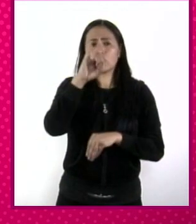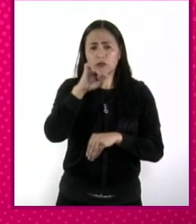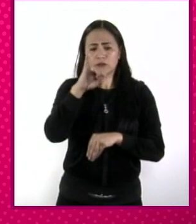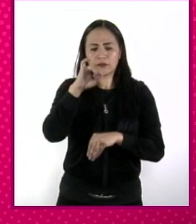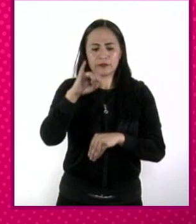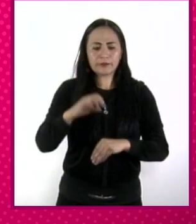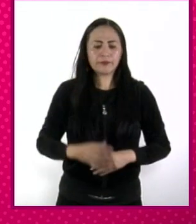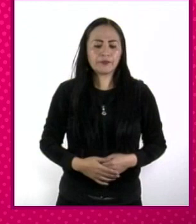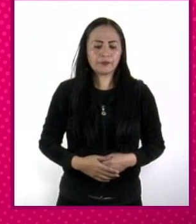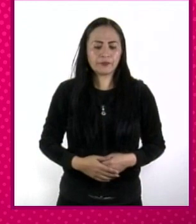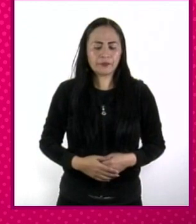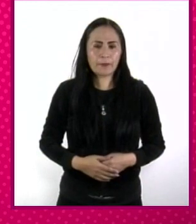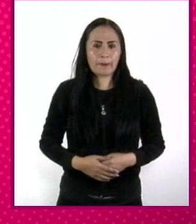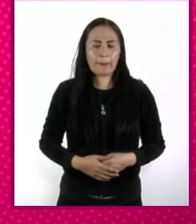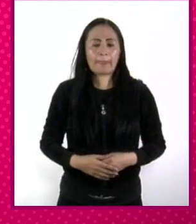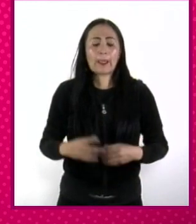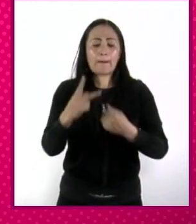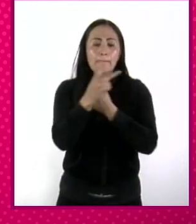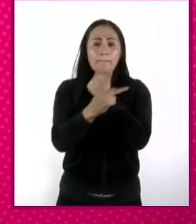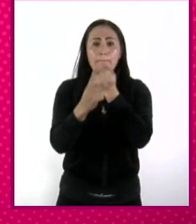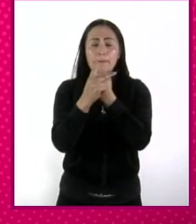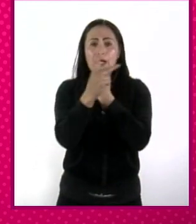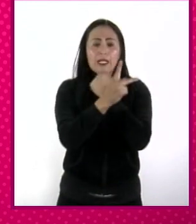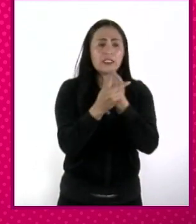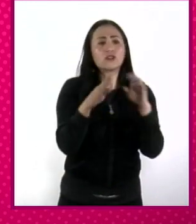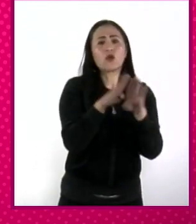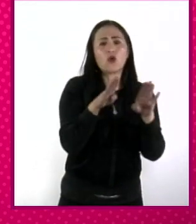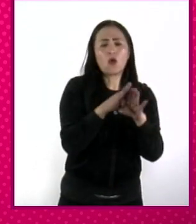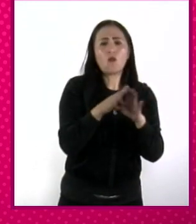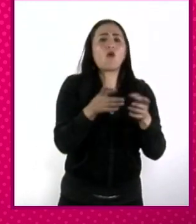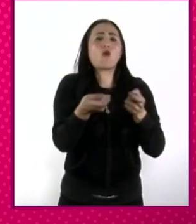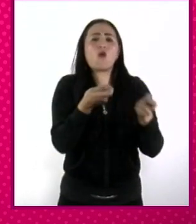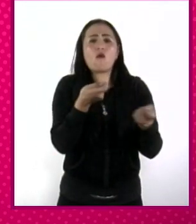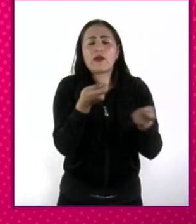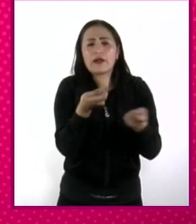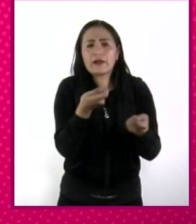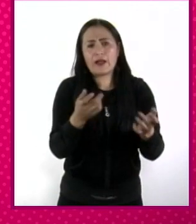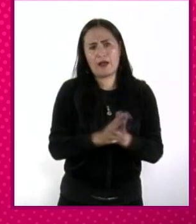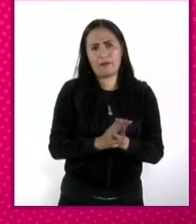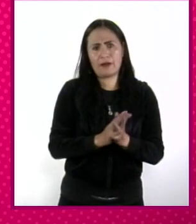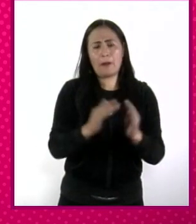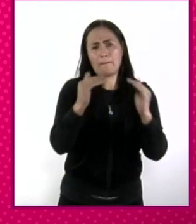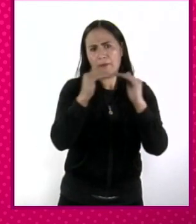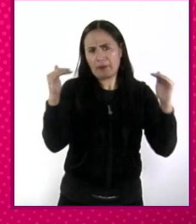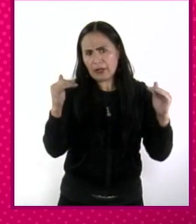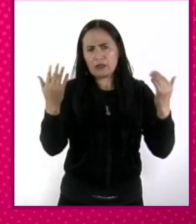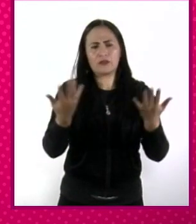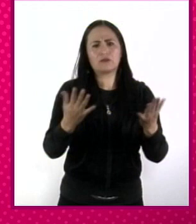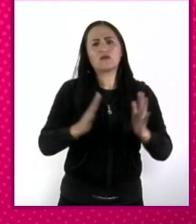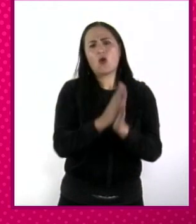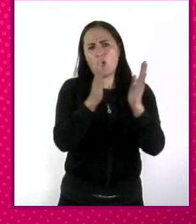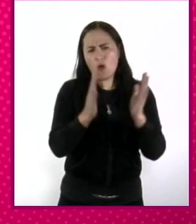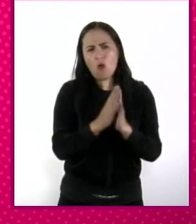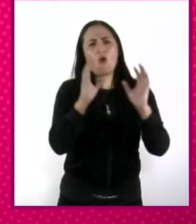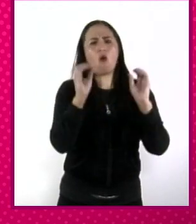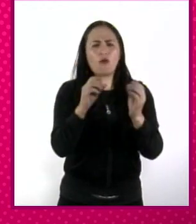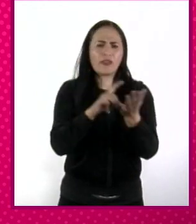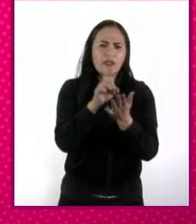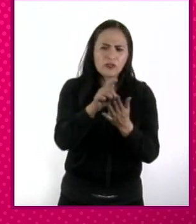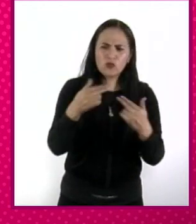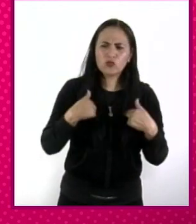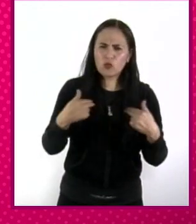en cómo este país conducía la democracia, en cómo este país conducía los derechos humanos, cómo este